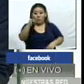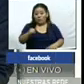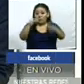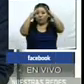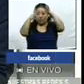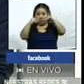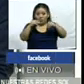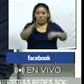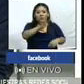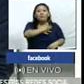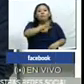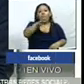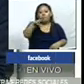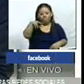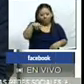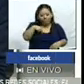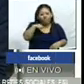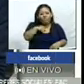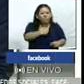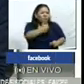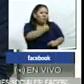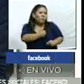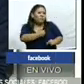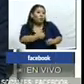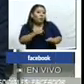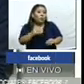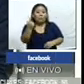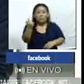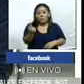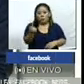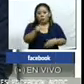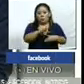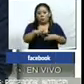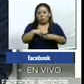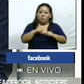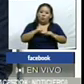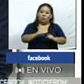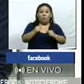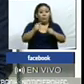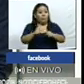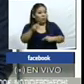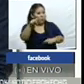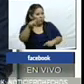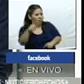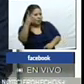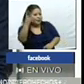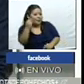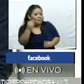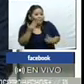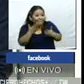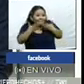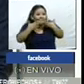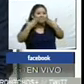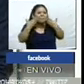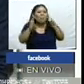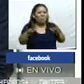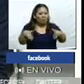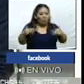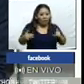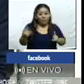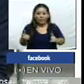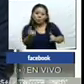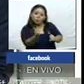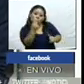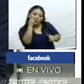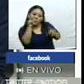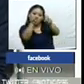Una familia aún está envuelta en dolor por la muerte de un ser querido. Sin embargo, este día lograron sonreír gracias a varios televidentes